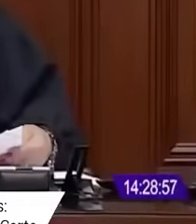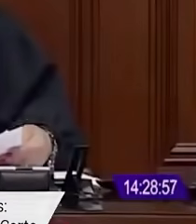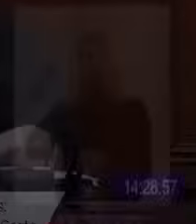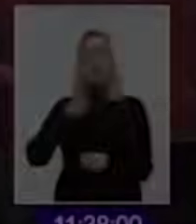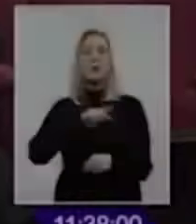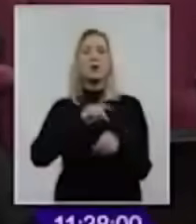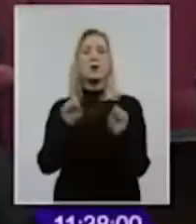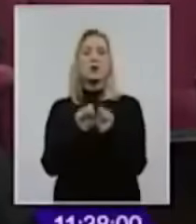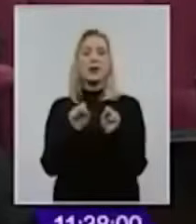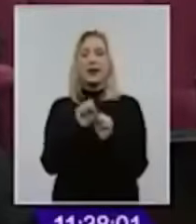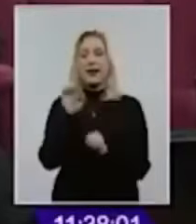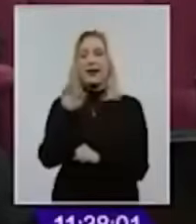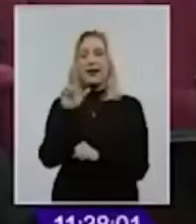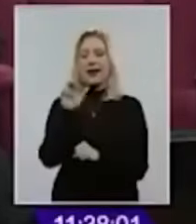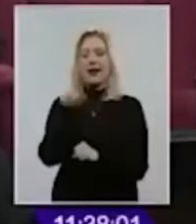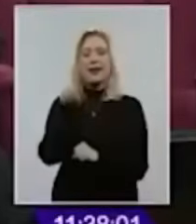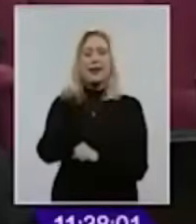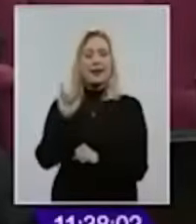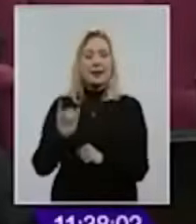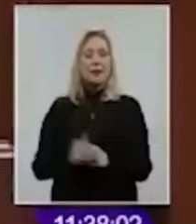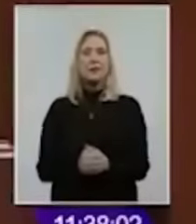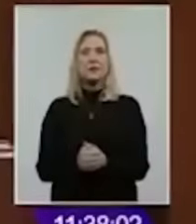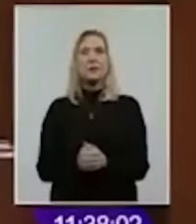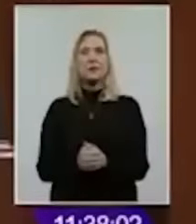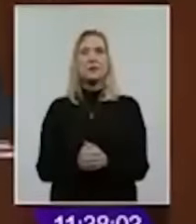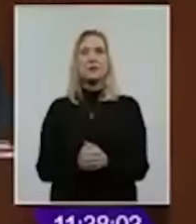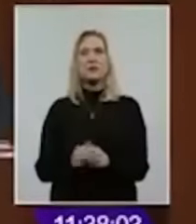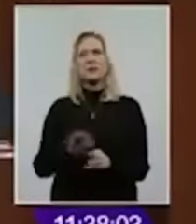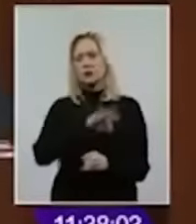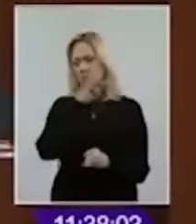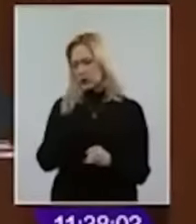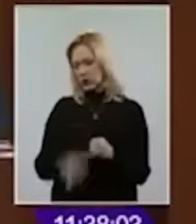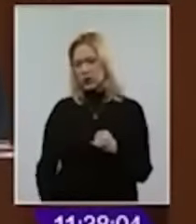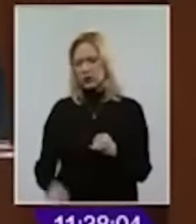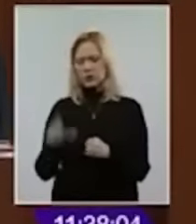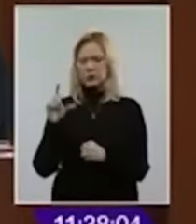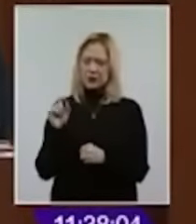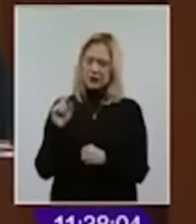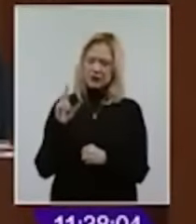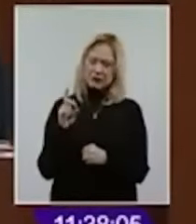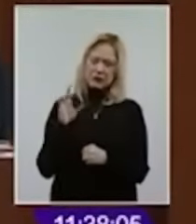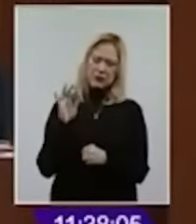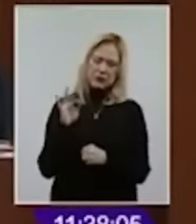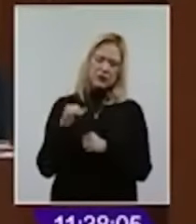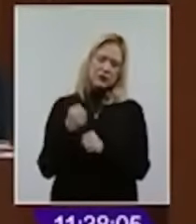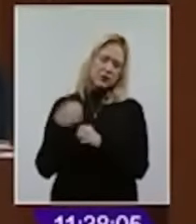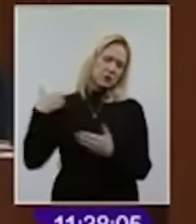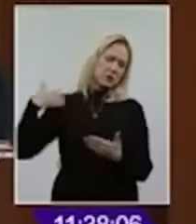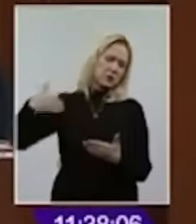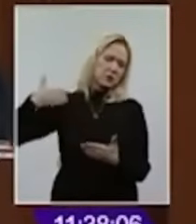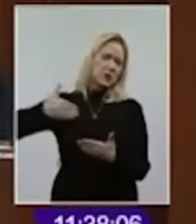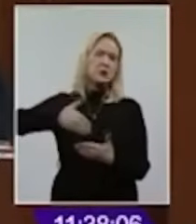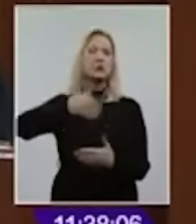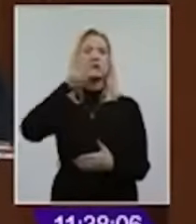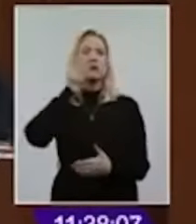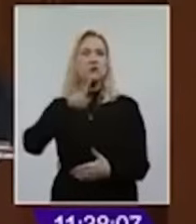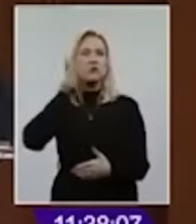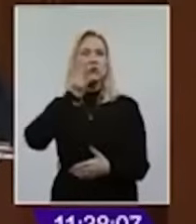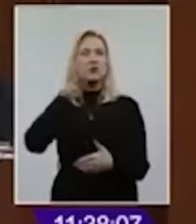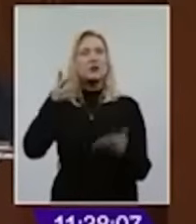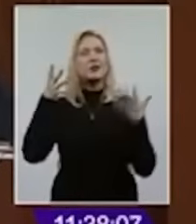Escuchemos. En las últimas décadas hemos visto con enorme esperanza el cambio de